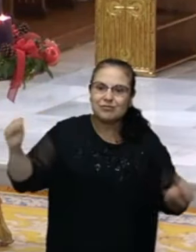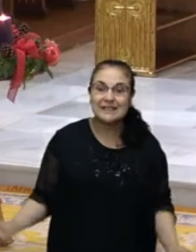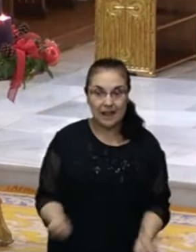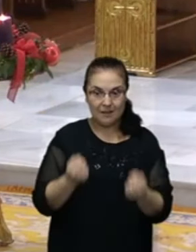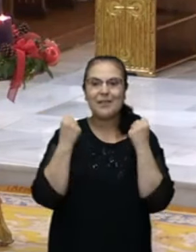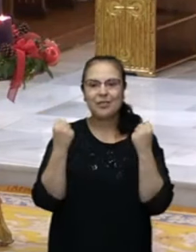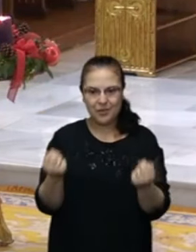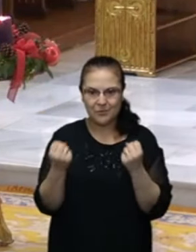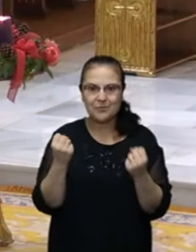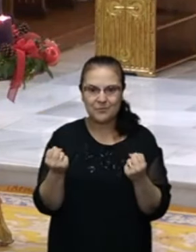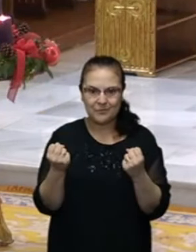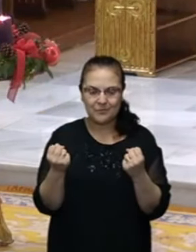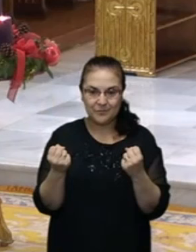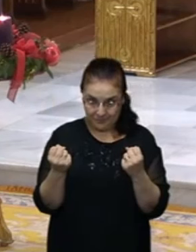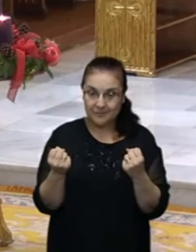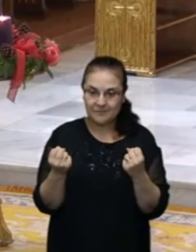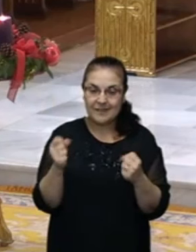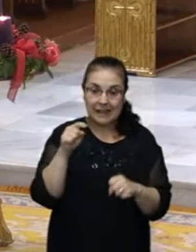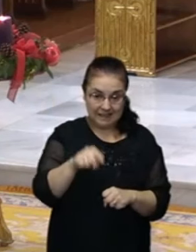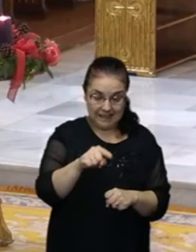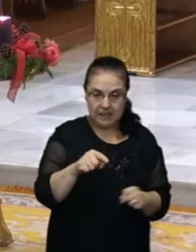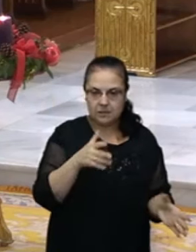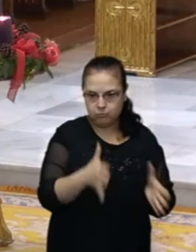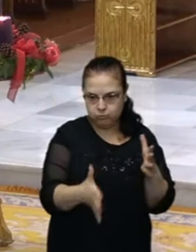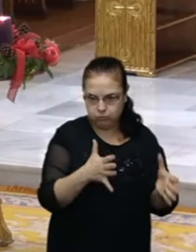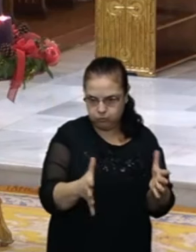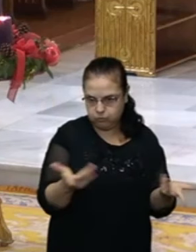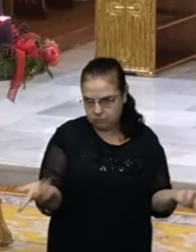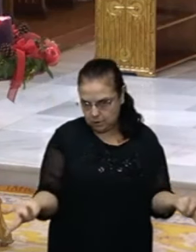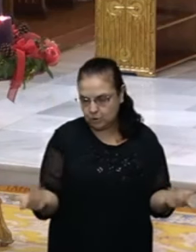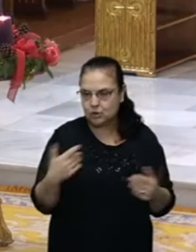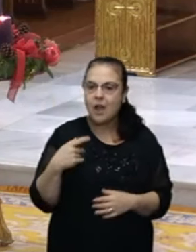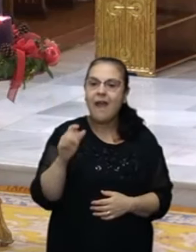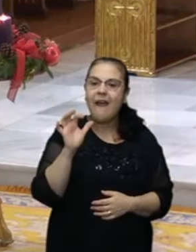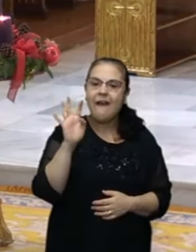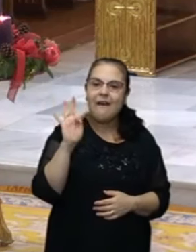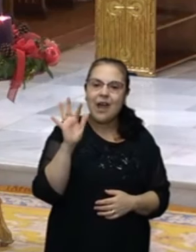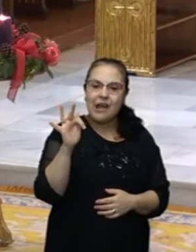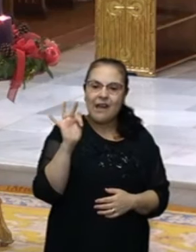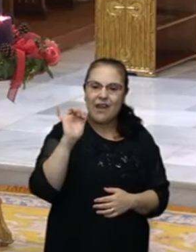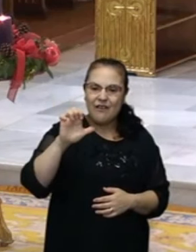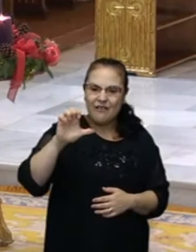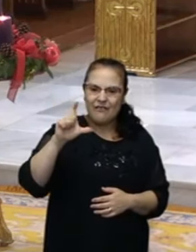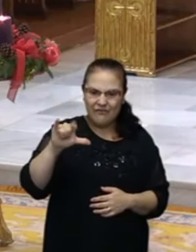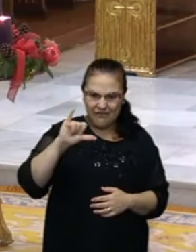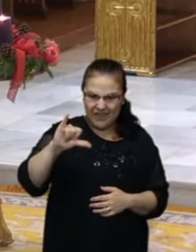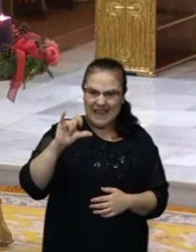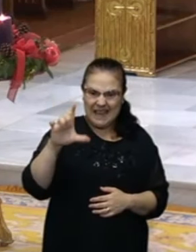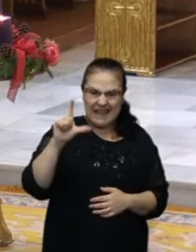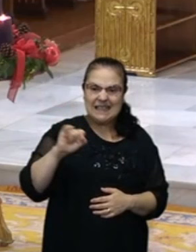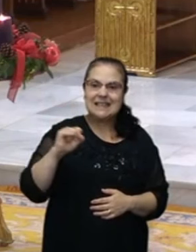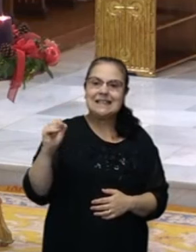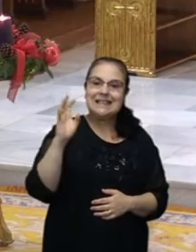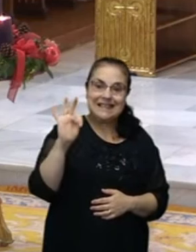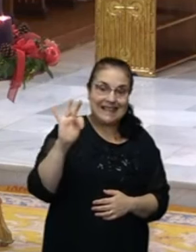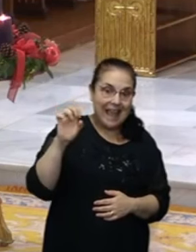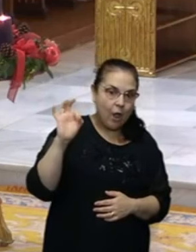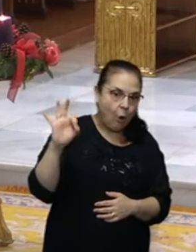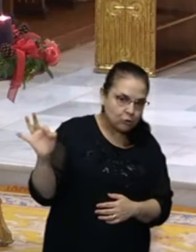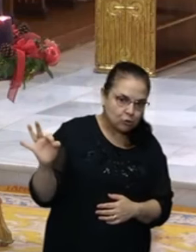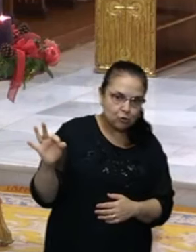salvación, sobre todo en aquel momento donde los filisteos estaban acosando al pueblo de